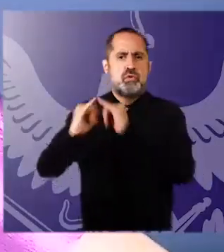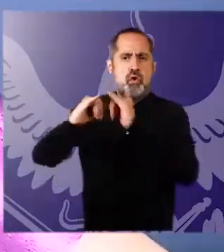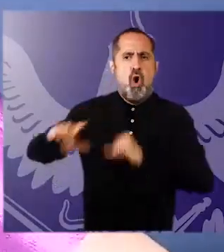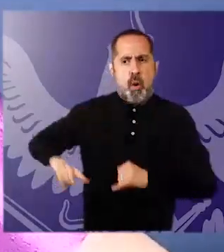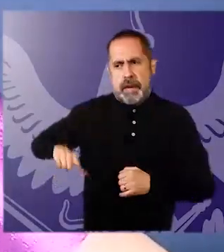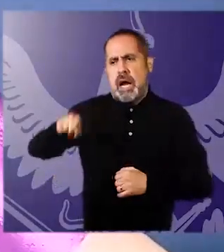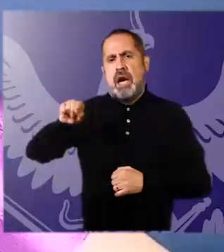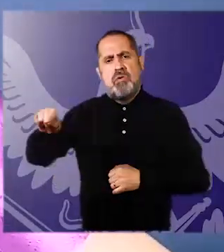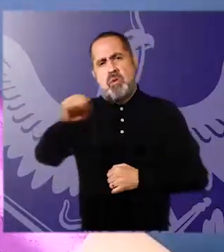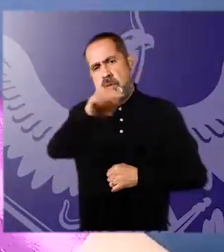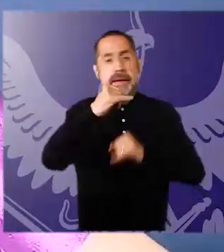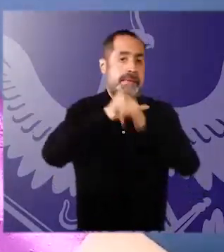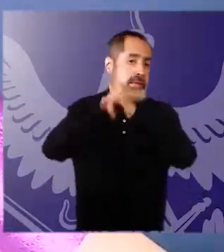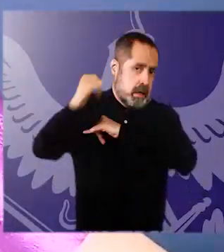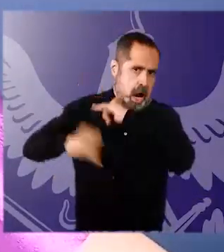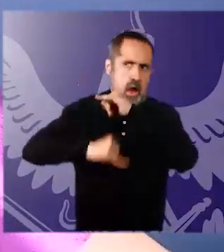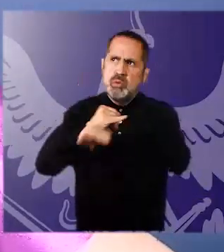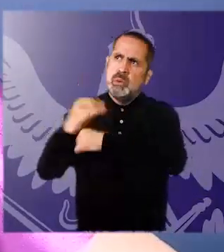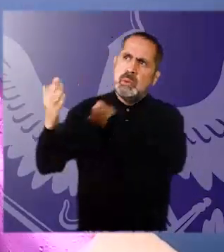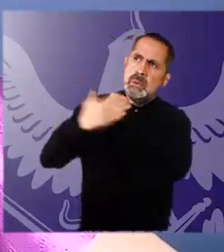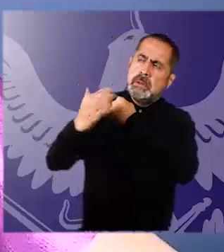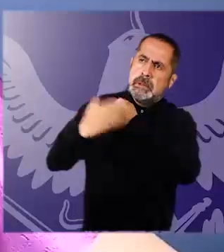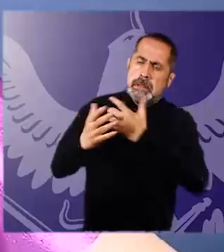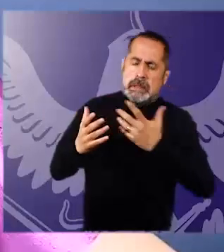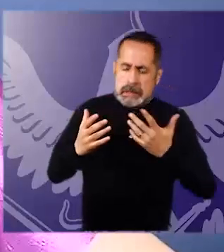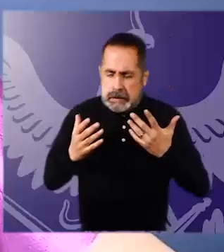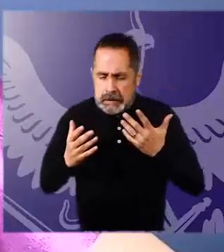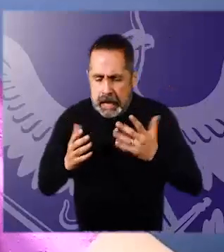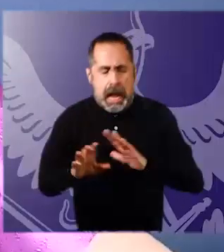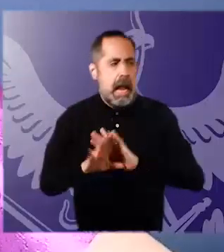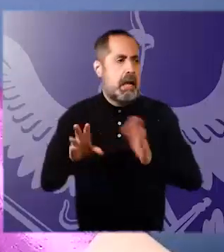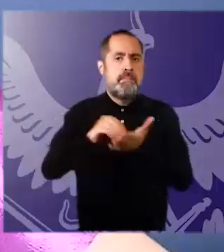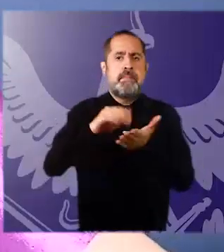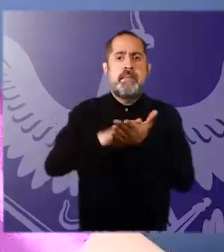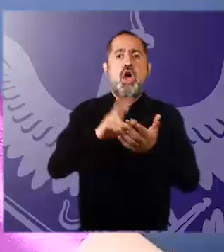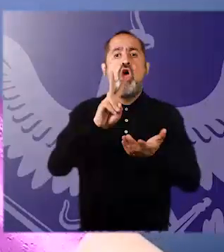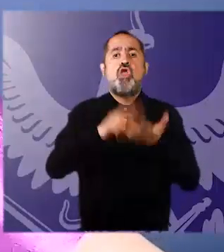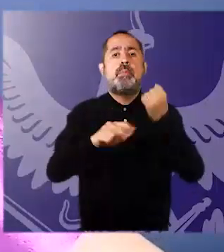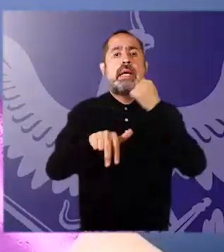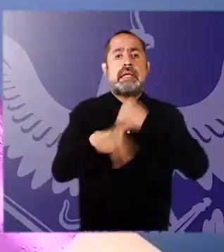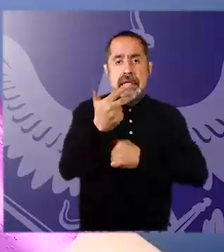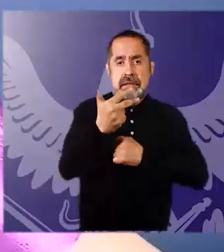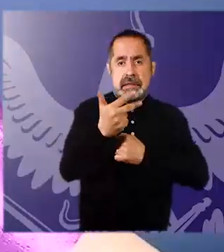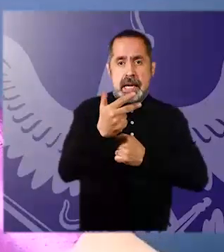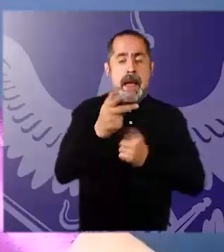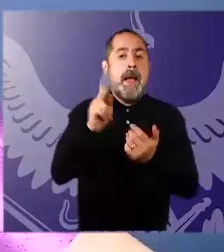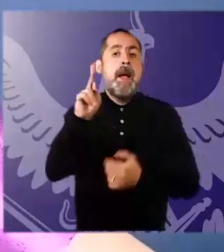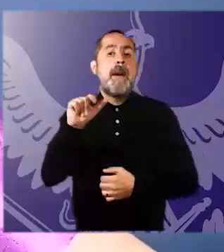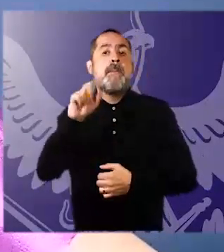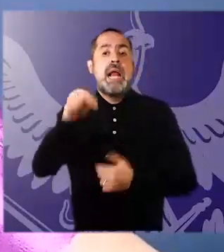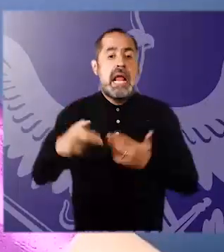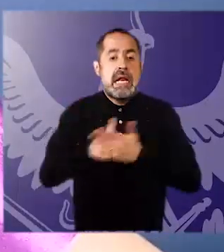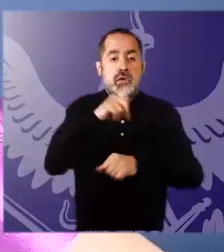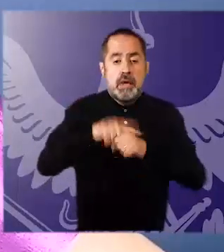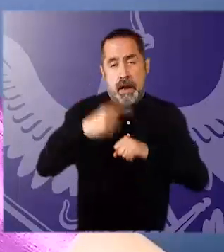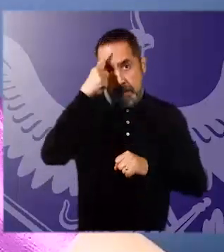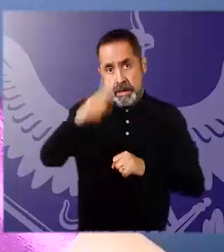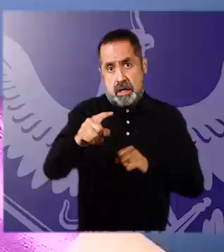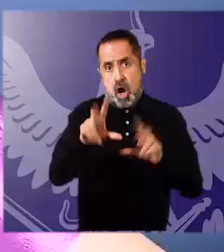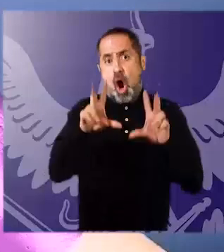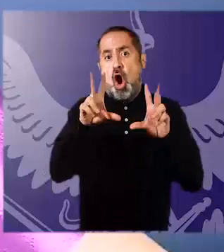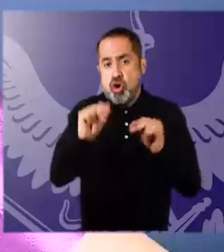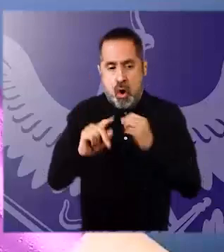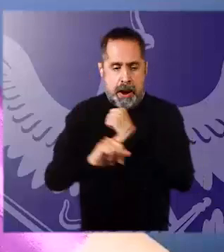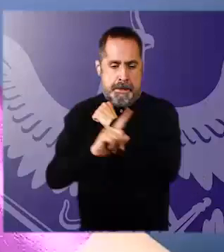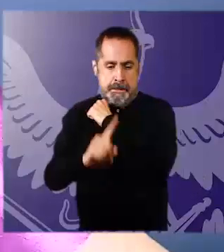instituciones de gobierno y a la cooperación internacional, se logró establecer en el 2013 la Estrategia Nacional de Prevención del